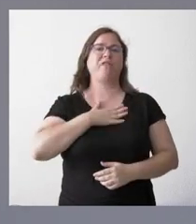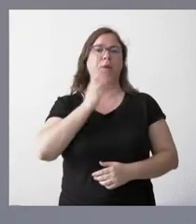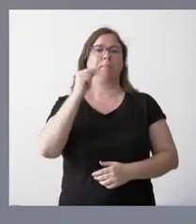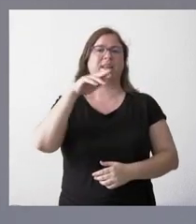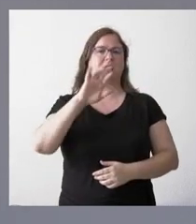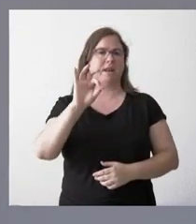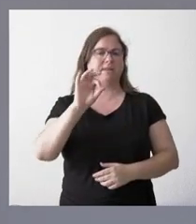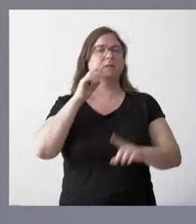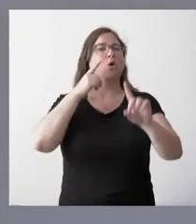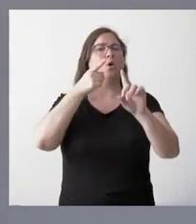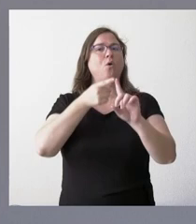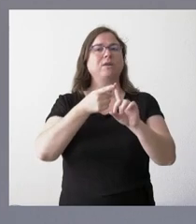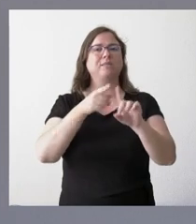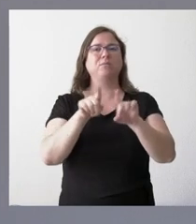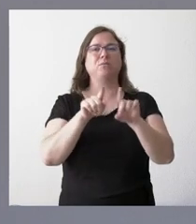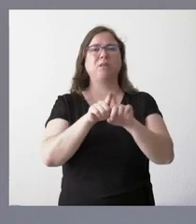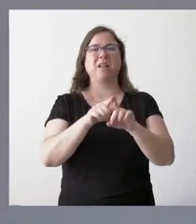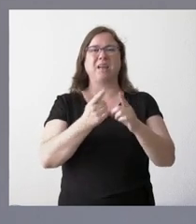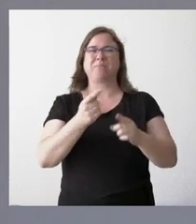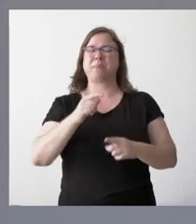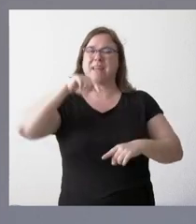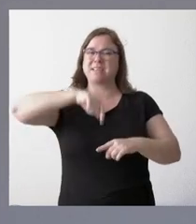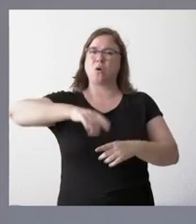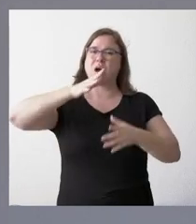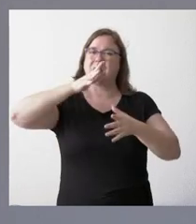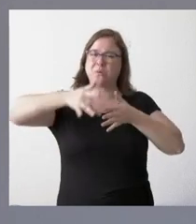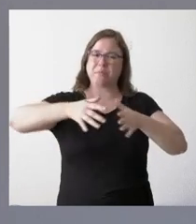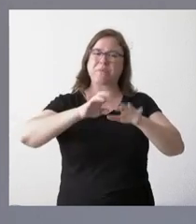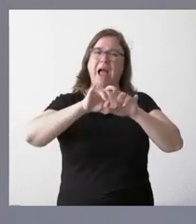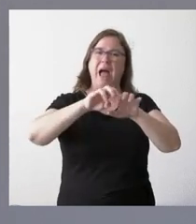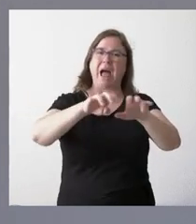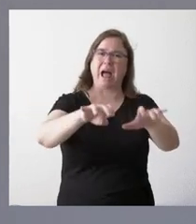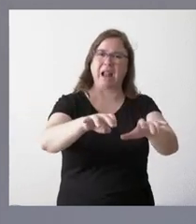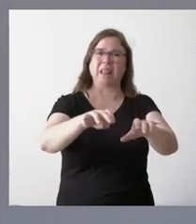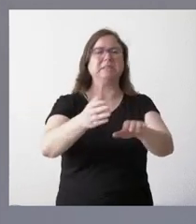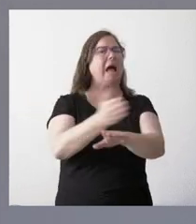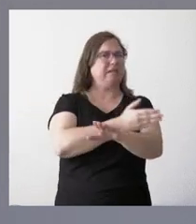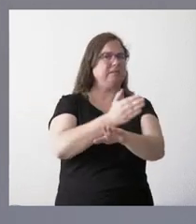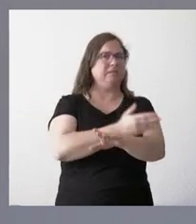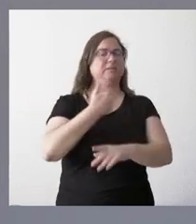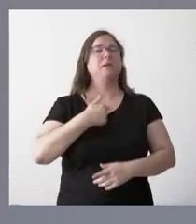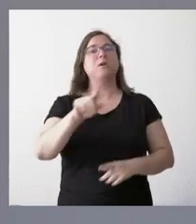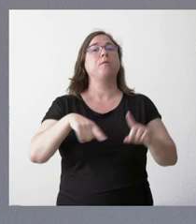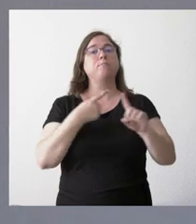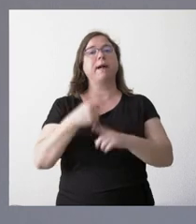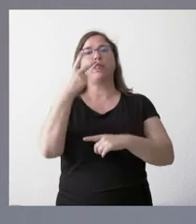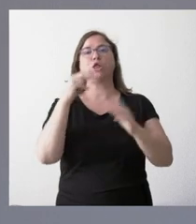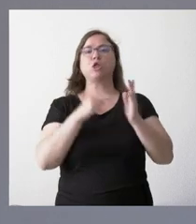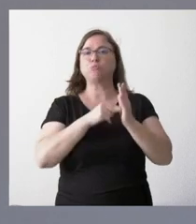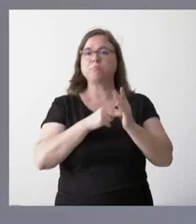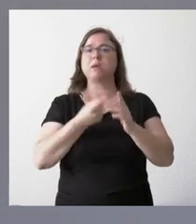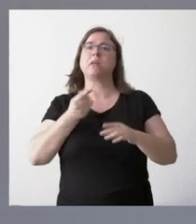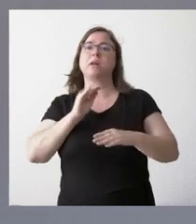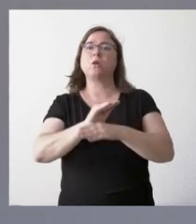reducir el nivel de algunas algas que existían persistentes a la situación actual, pero luego se añaden otros 200.000 euros, en este caso,